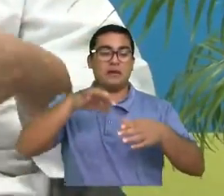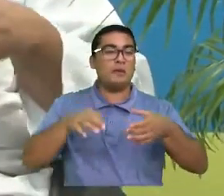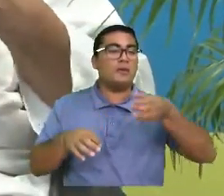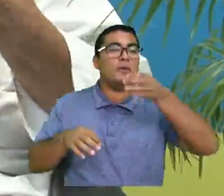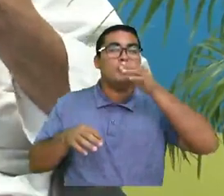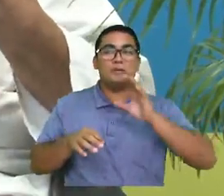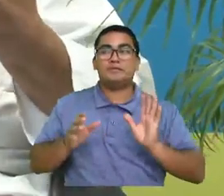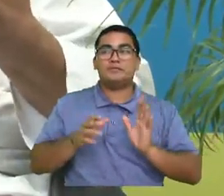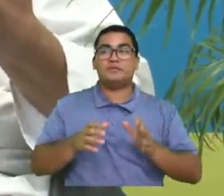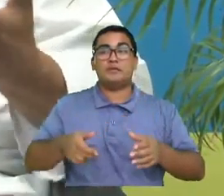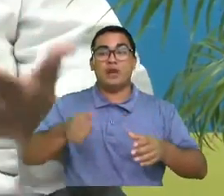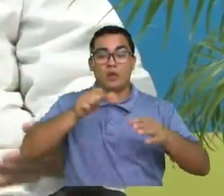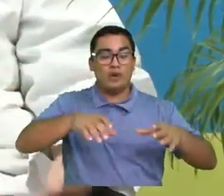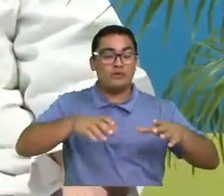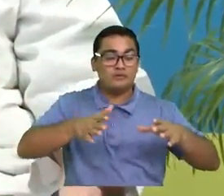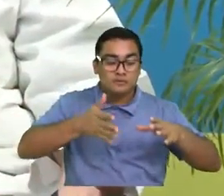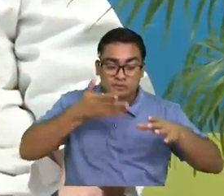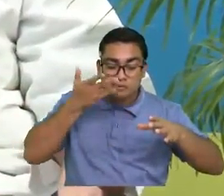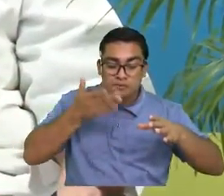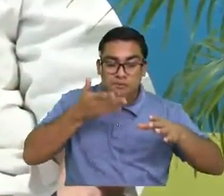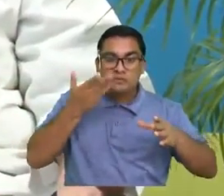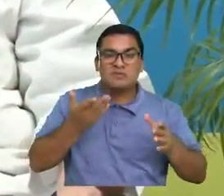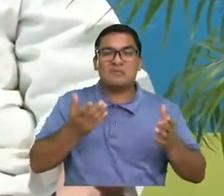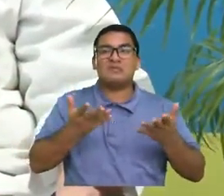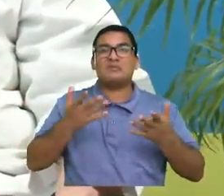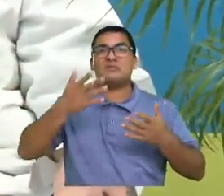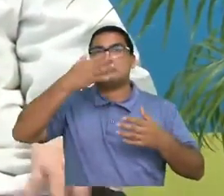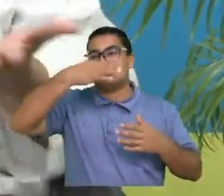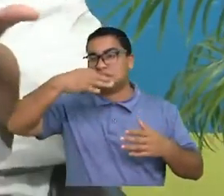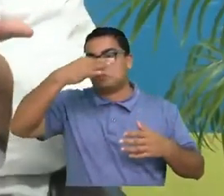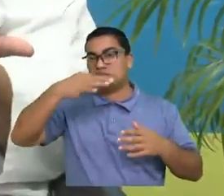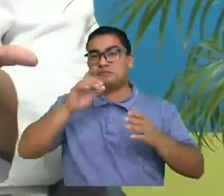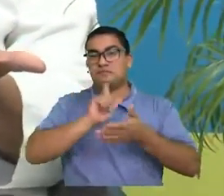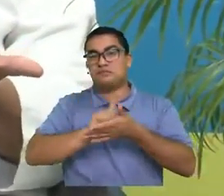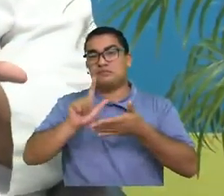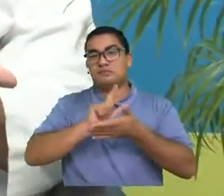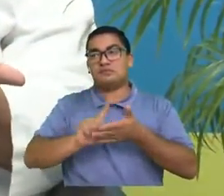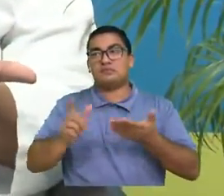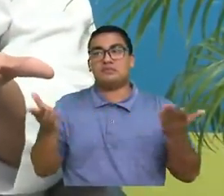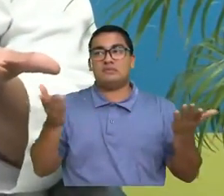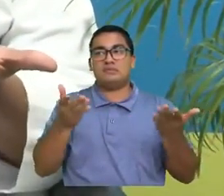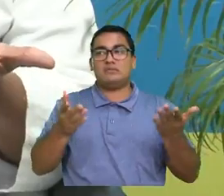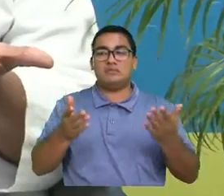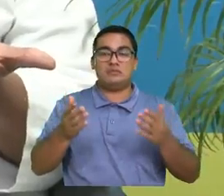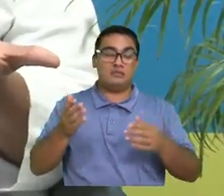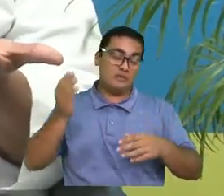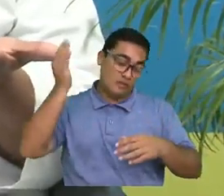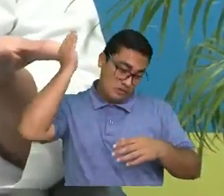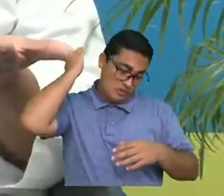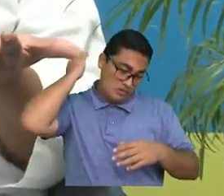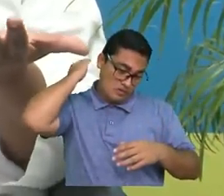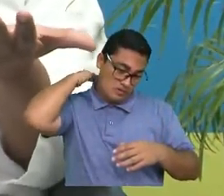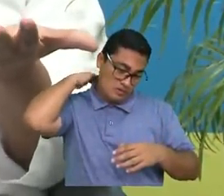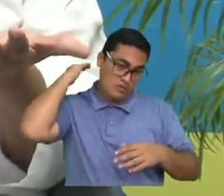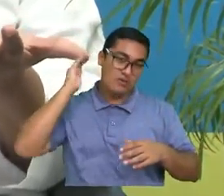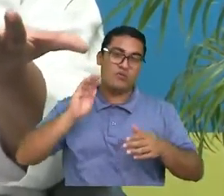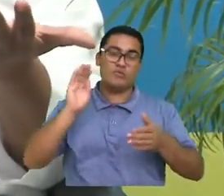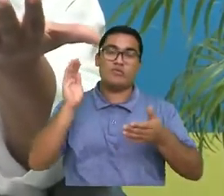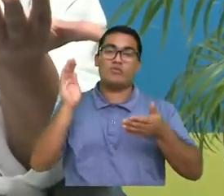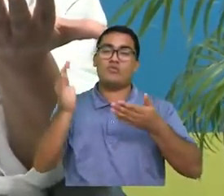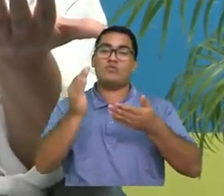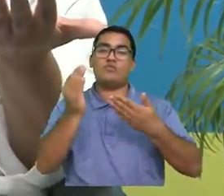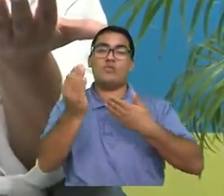vaporizaciones para que de esa manera me puedan salir todas las secreciones. Puedo dar golpecitos en la espalda para de hacia un lado, ponerte